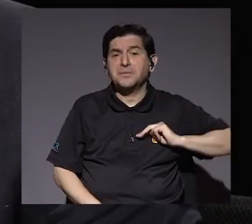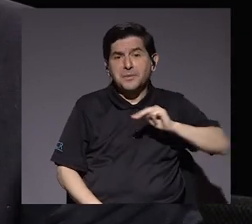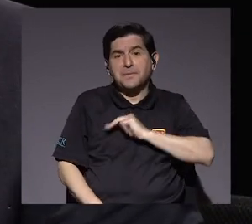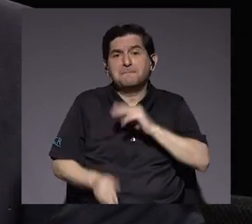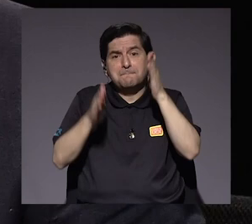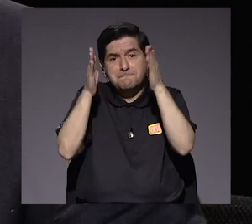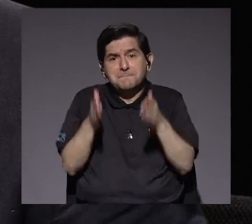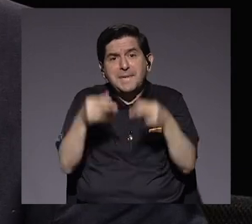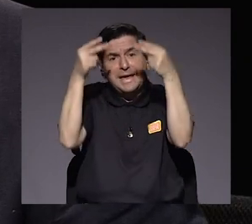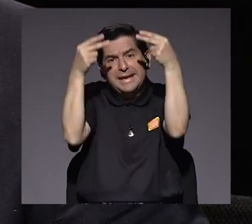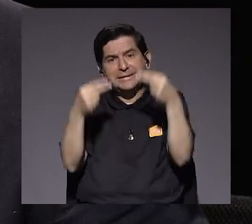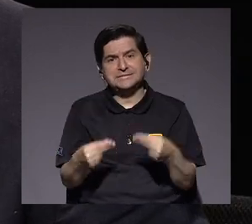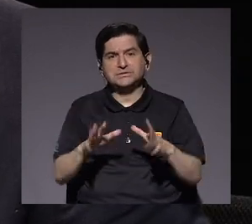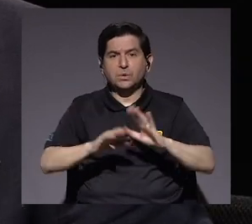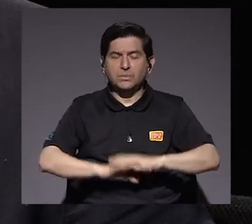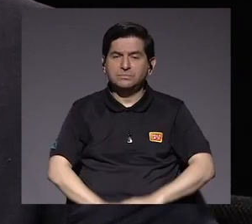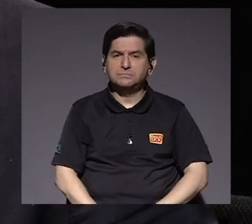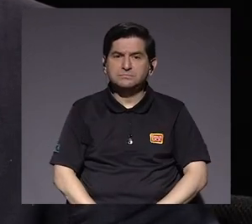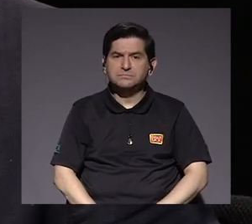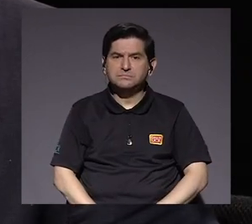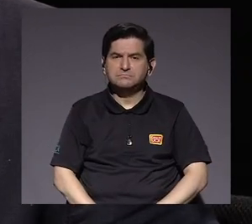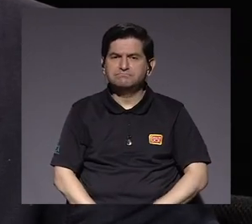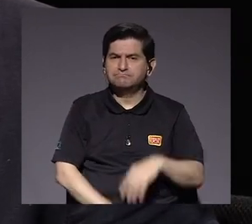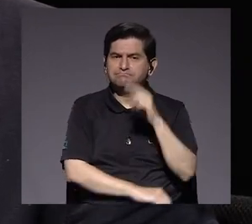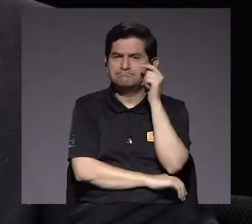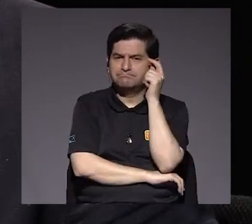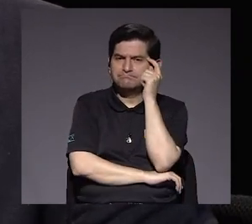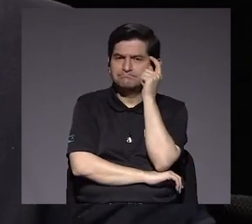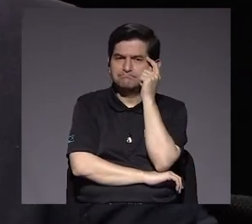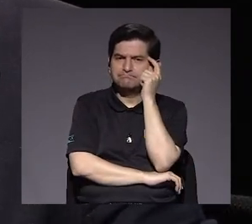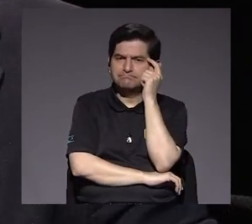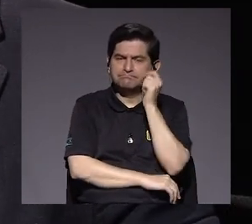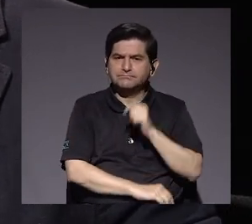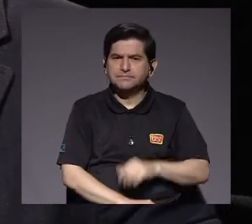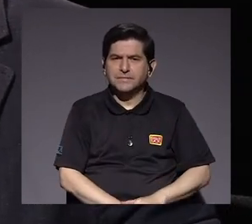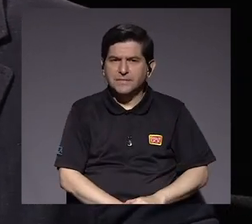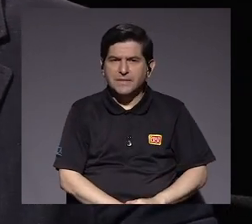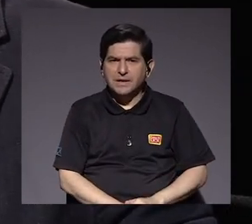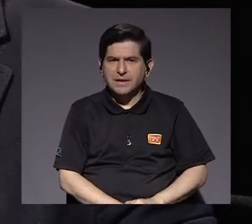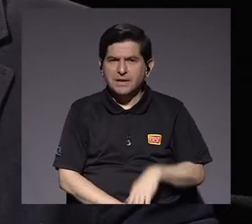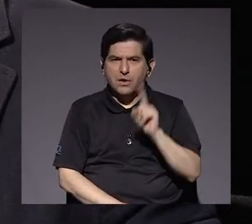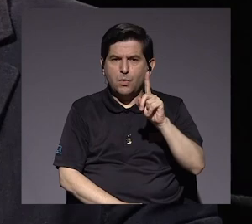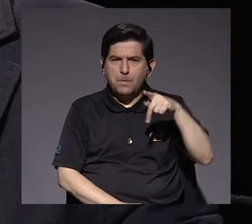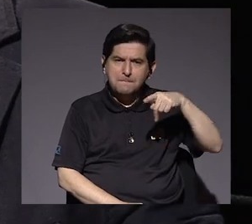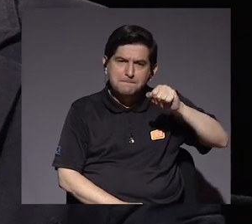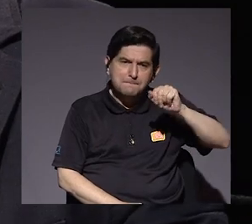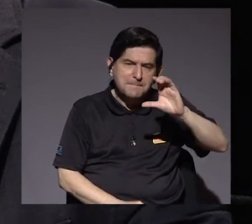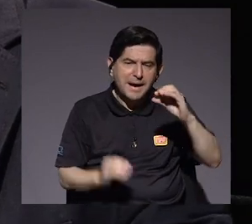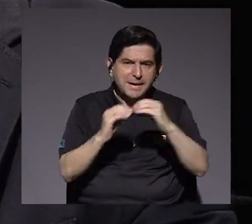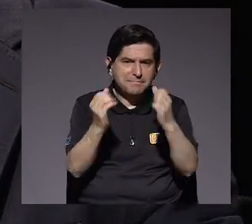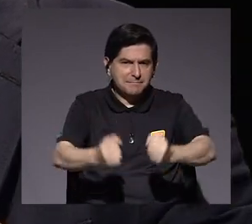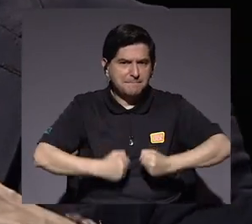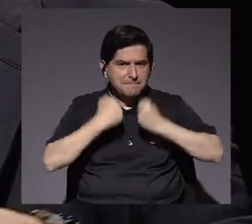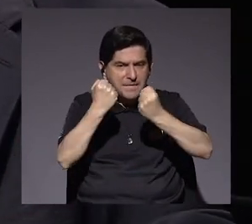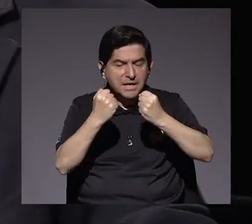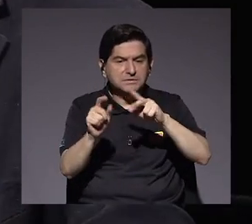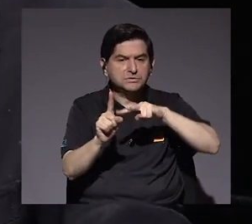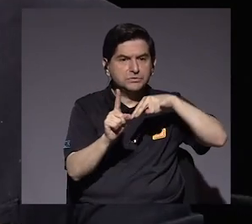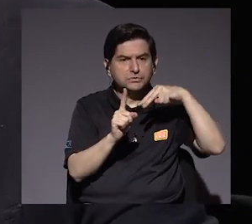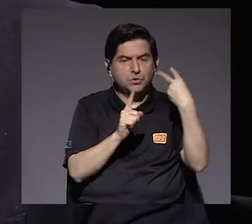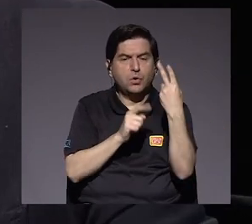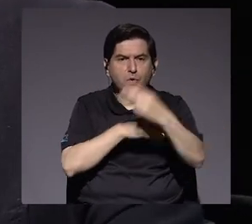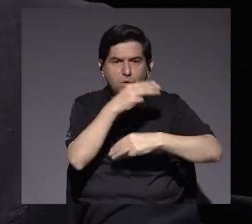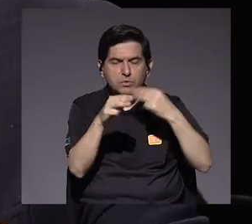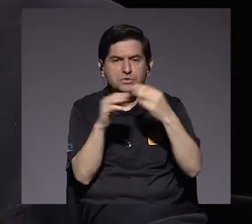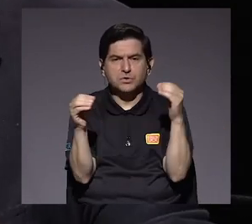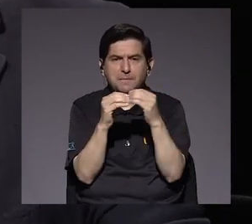ministro de Hacienda, lo cual hace pensar que, digamos, hay un PAC mucho más fortalecido o una visión